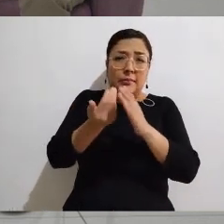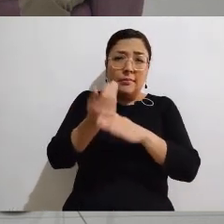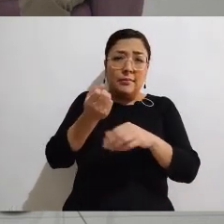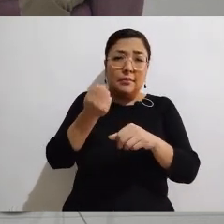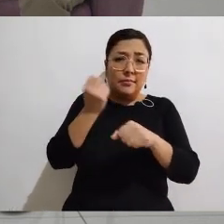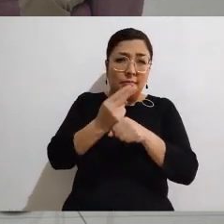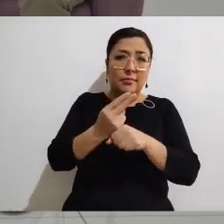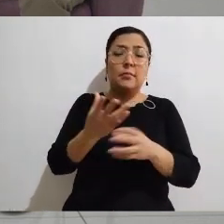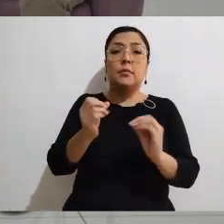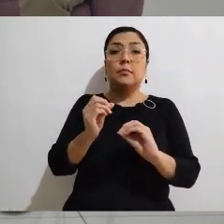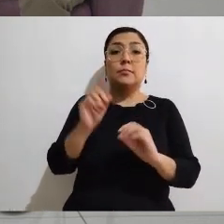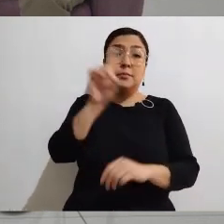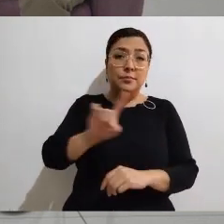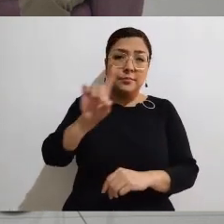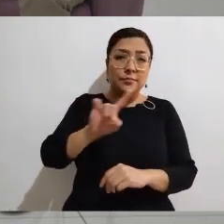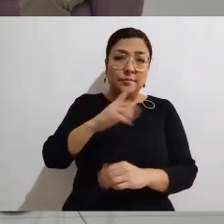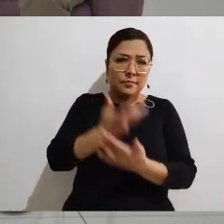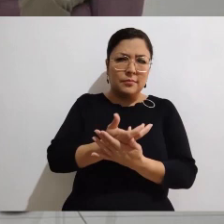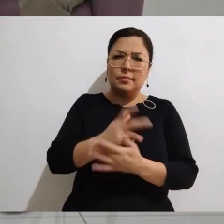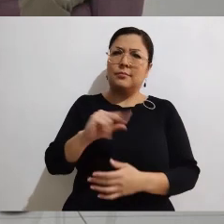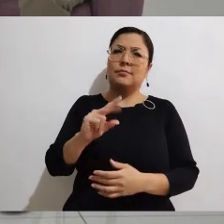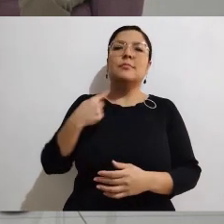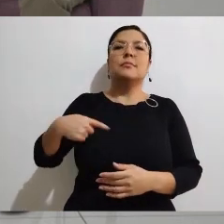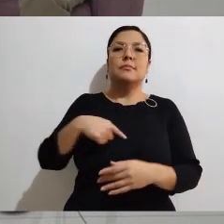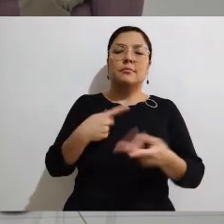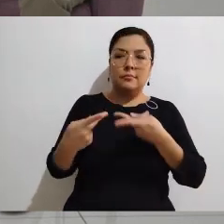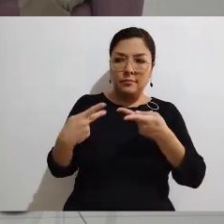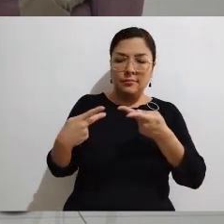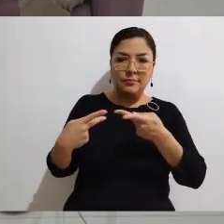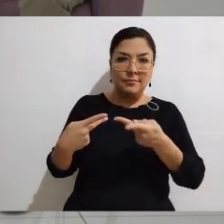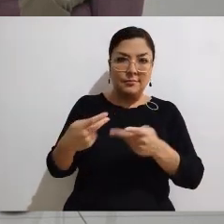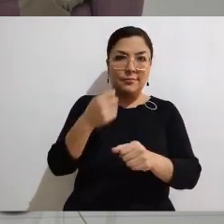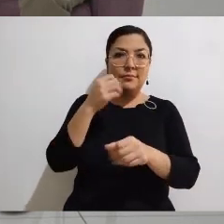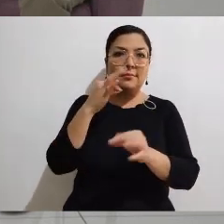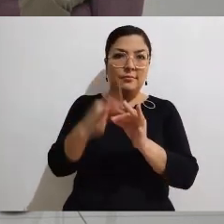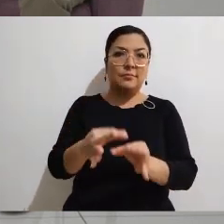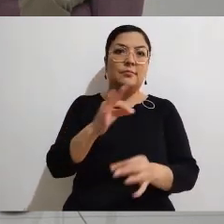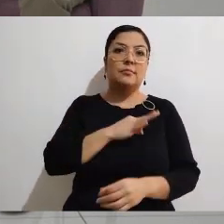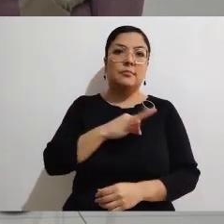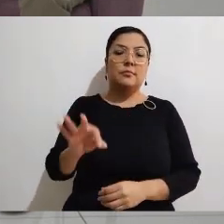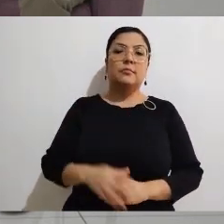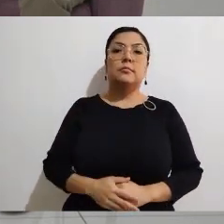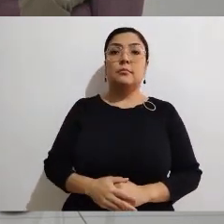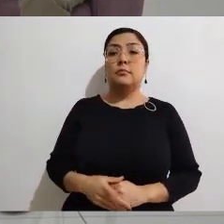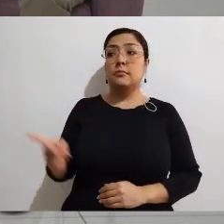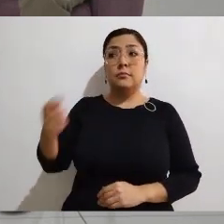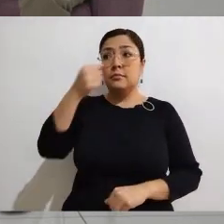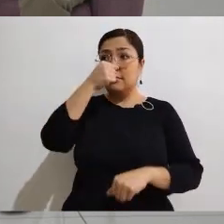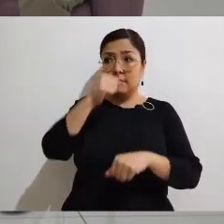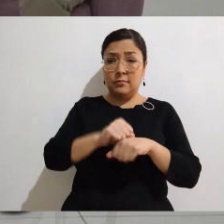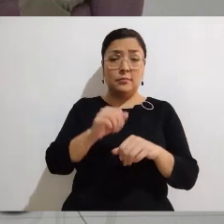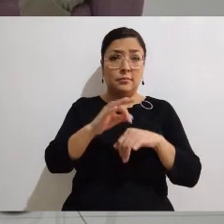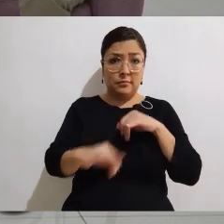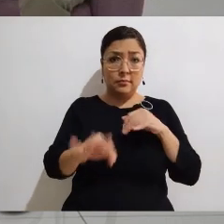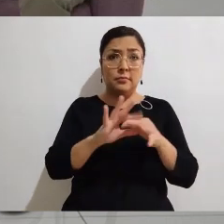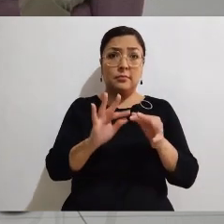hora, para poder tener todo listo para el arranque del proceso electoral y el día de la jornada. Secretario, un último mensaje